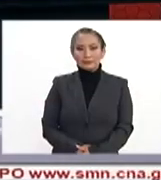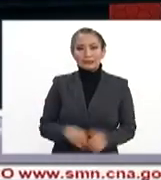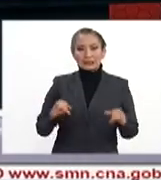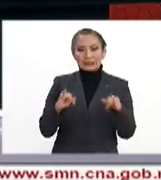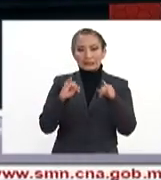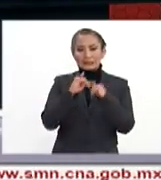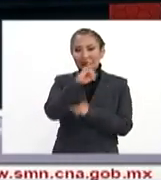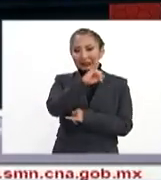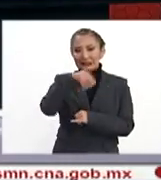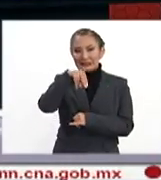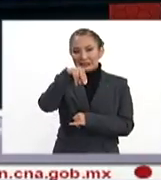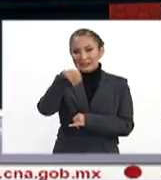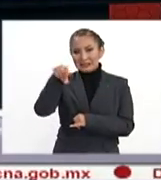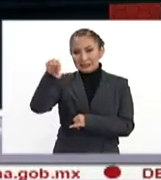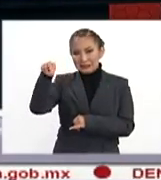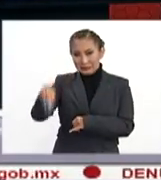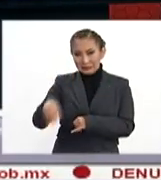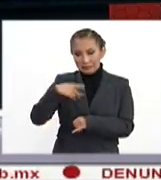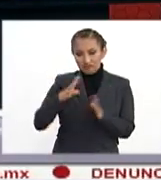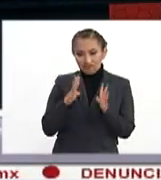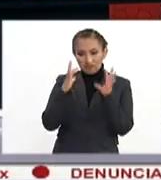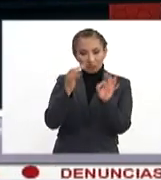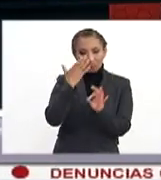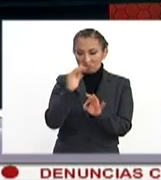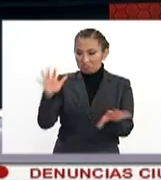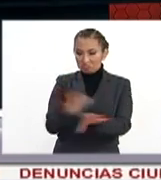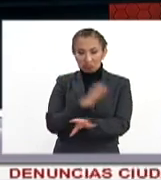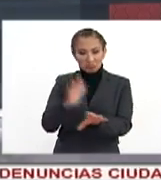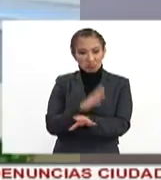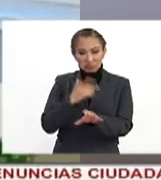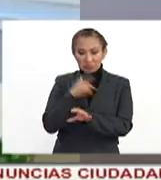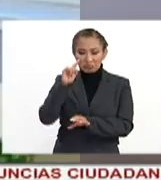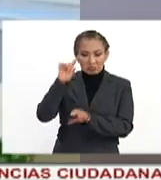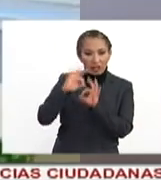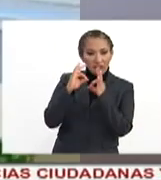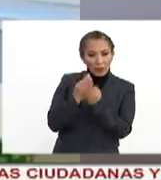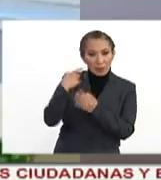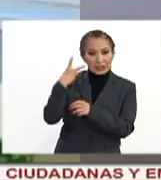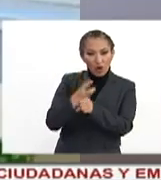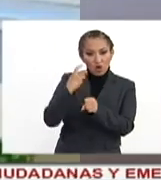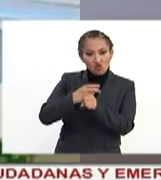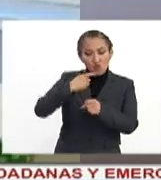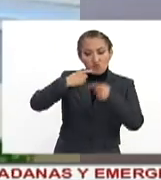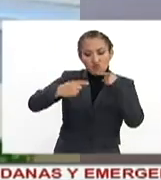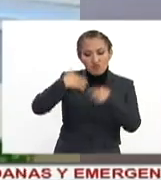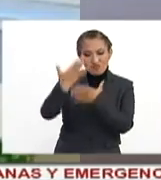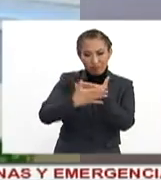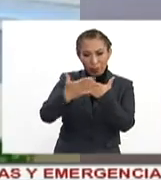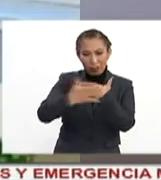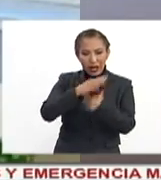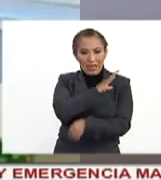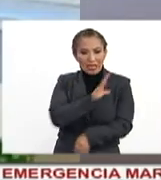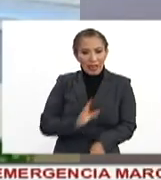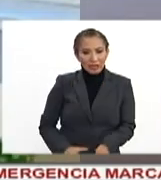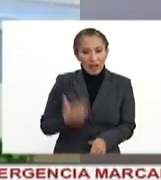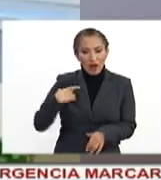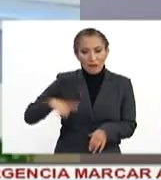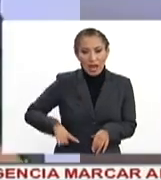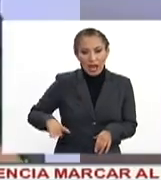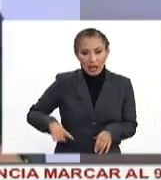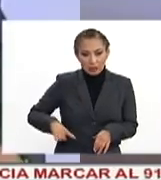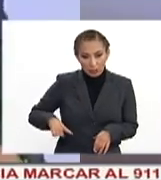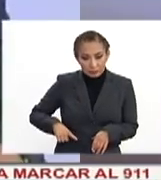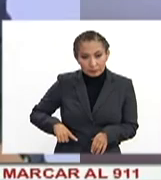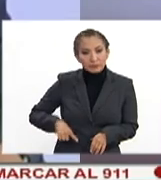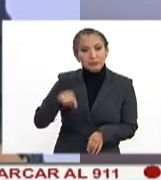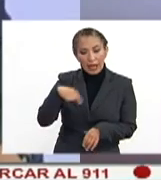El Instituto Electoral del Estado de México confirmó que no habrá cambios sensibles en el formato del segundo debate entre los candidatos a la gubernatura,